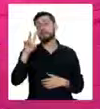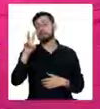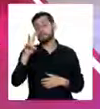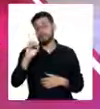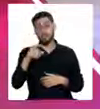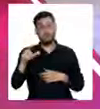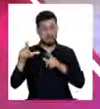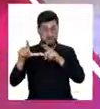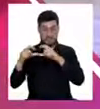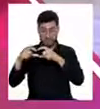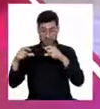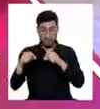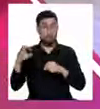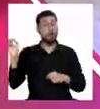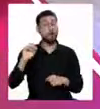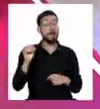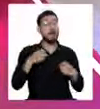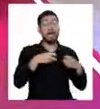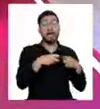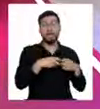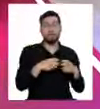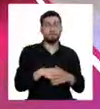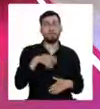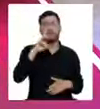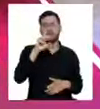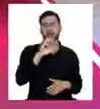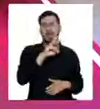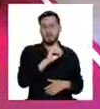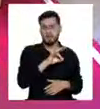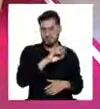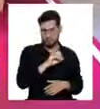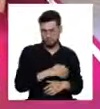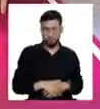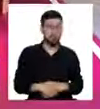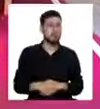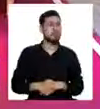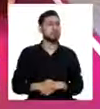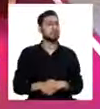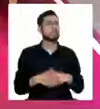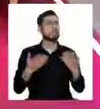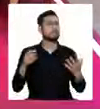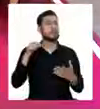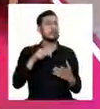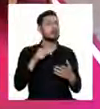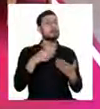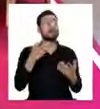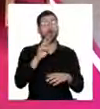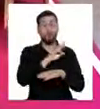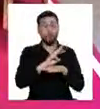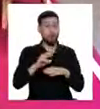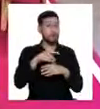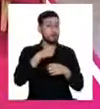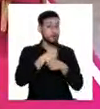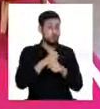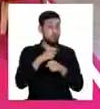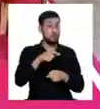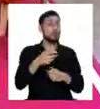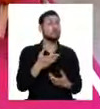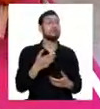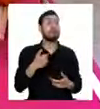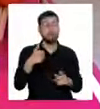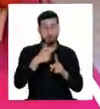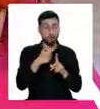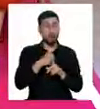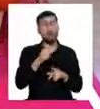quiere la licencia física, y si quiere la electrónica, 6 soles 70. Entonces, entra al portal web, crea su usuario, se